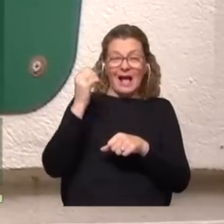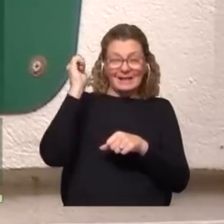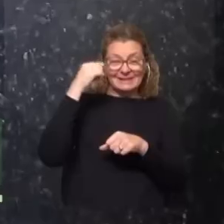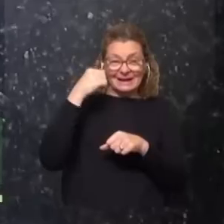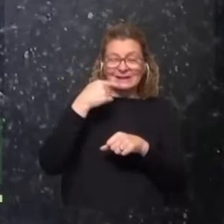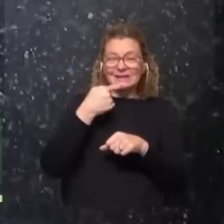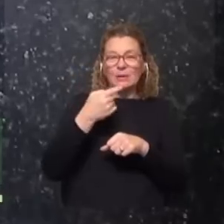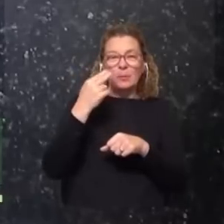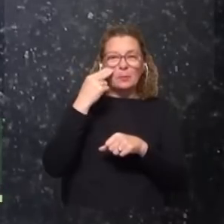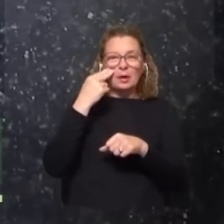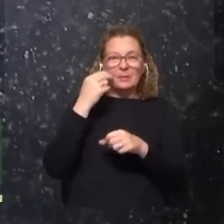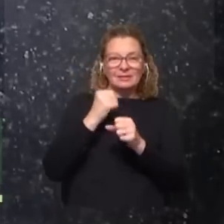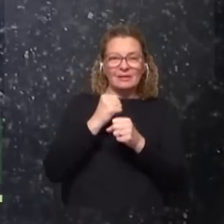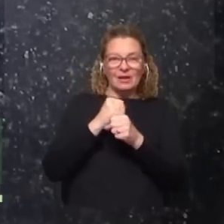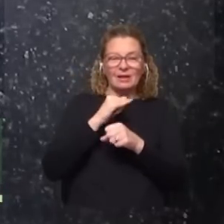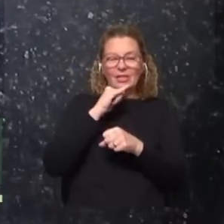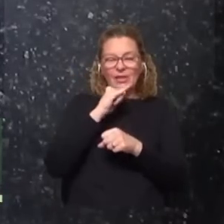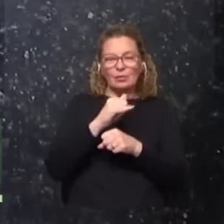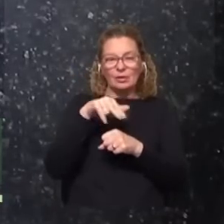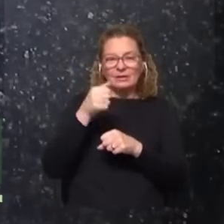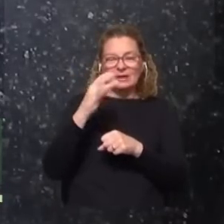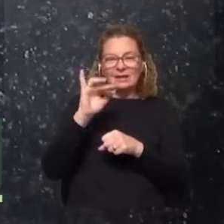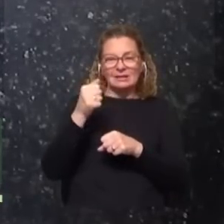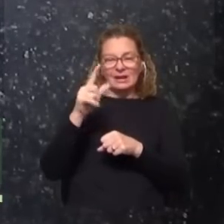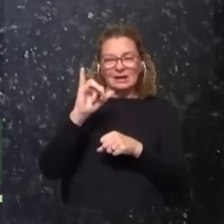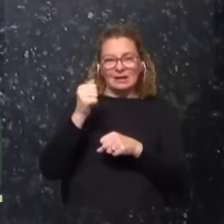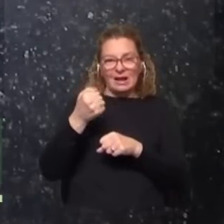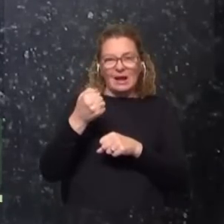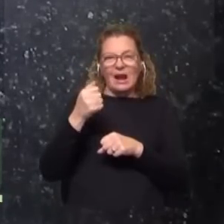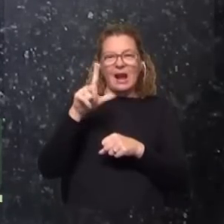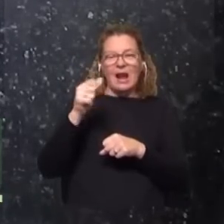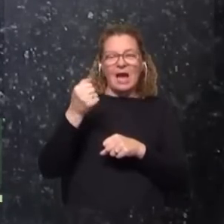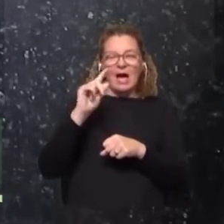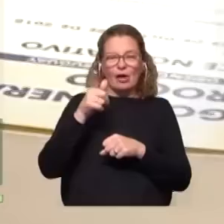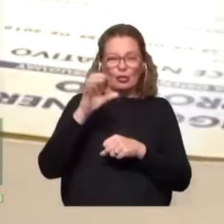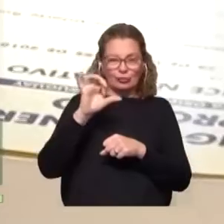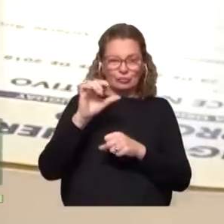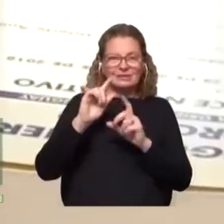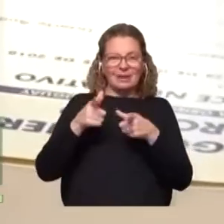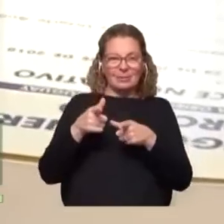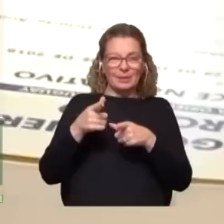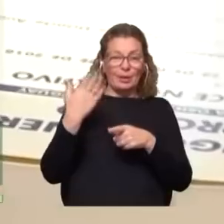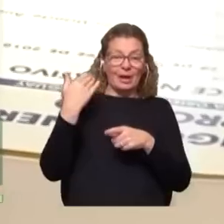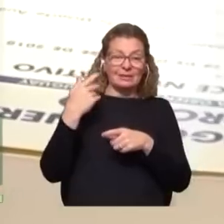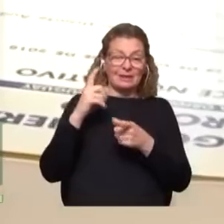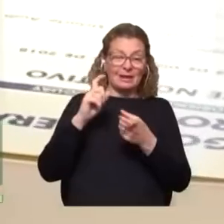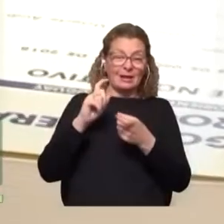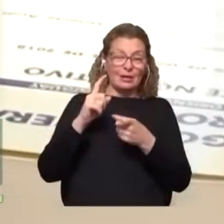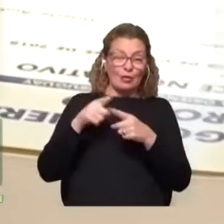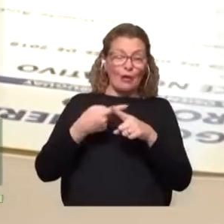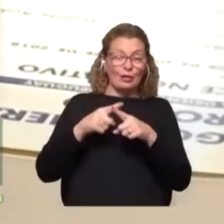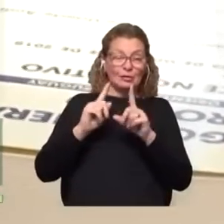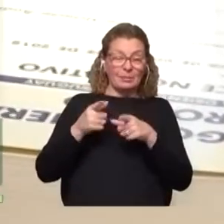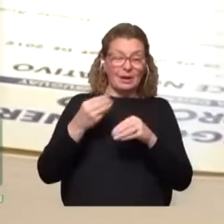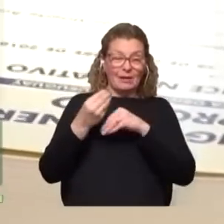por su actuación ante las denuncias de Natalia lagos la joven secuestrada y asesinada por su ex pareja la familia había